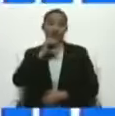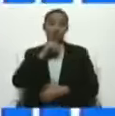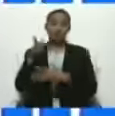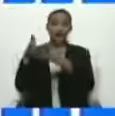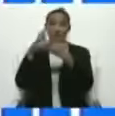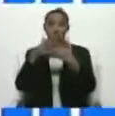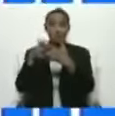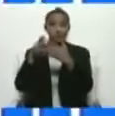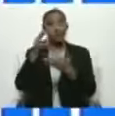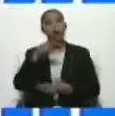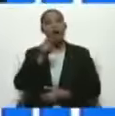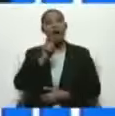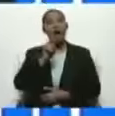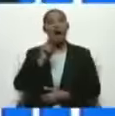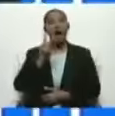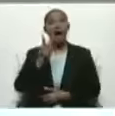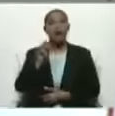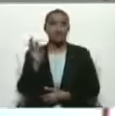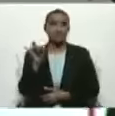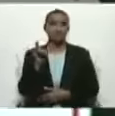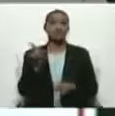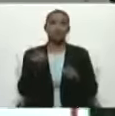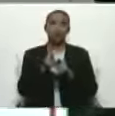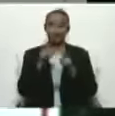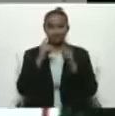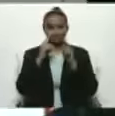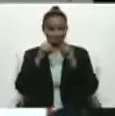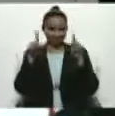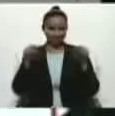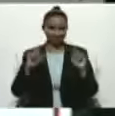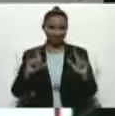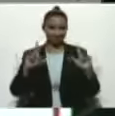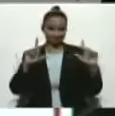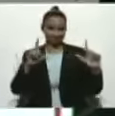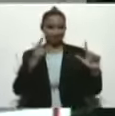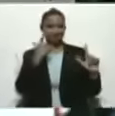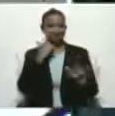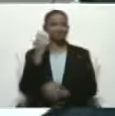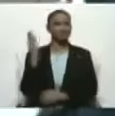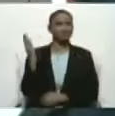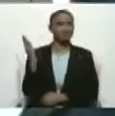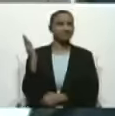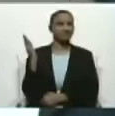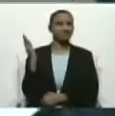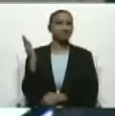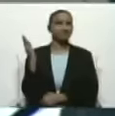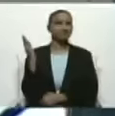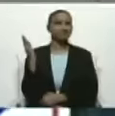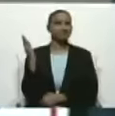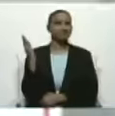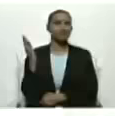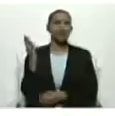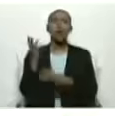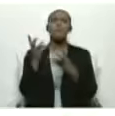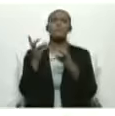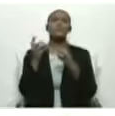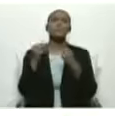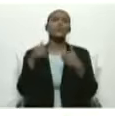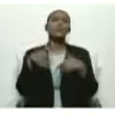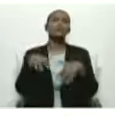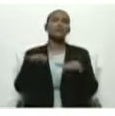Por supuesto, el más conspicuo representante de la ultraderecha continental, que tantas veces ha